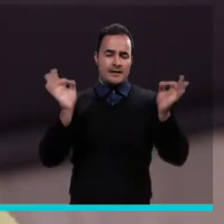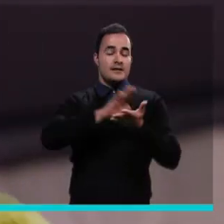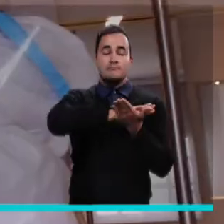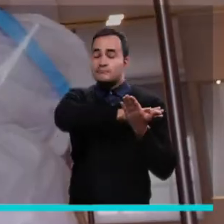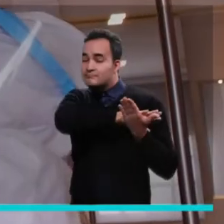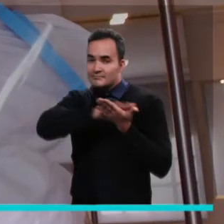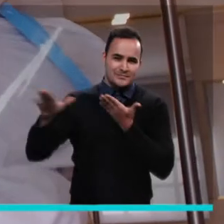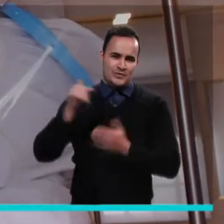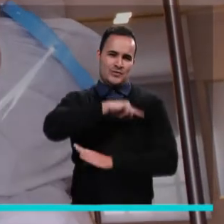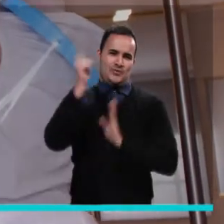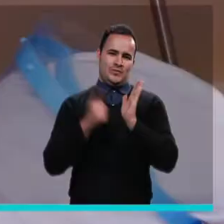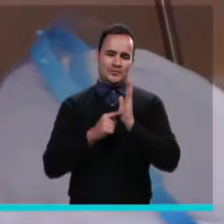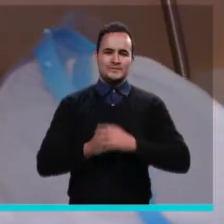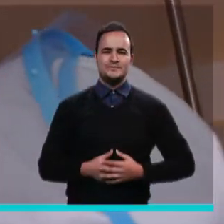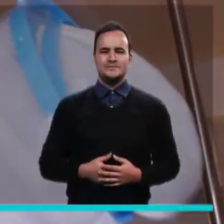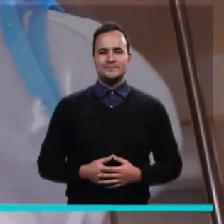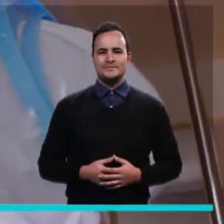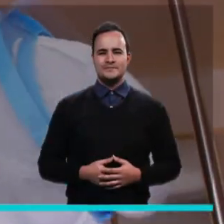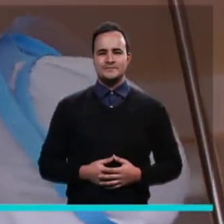es todo.